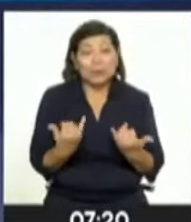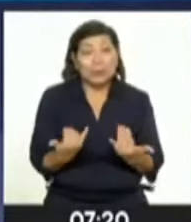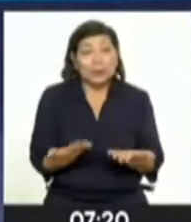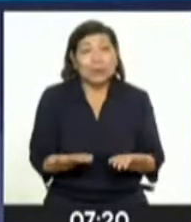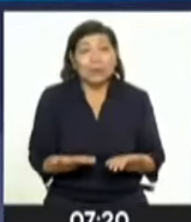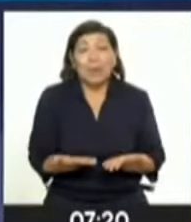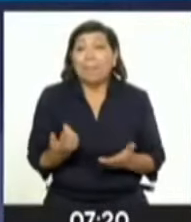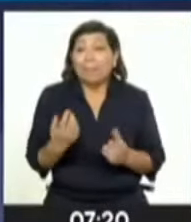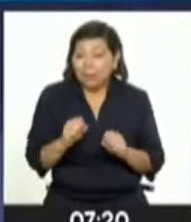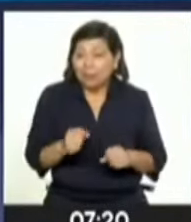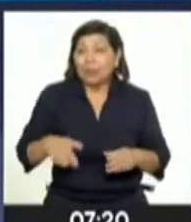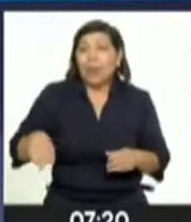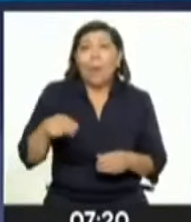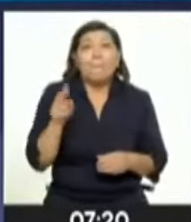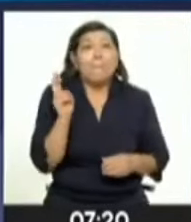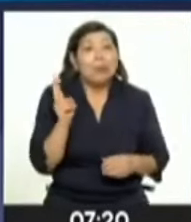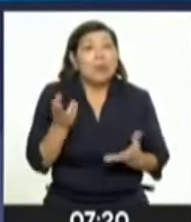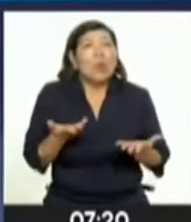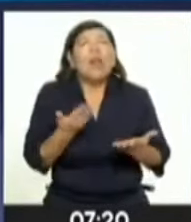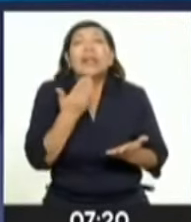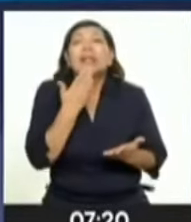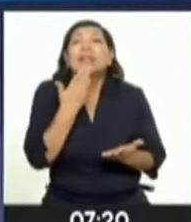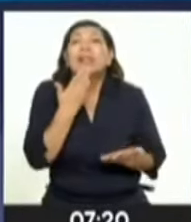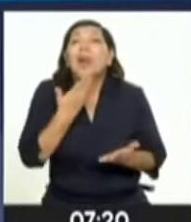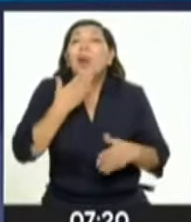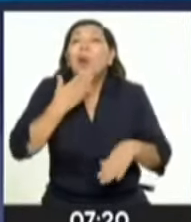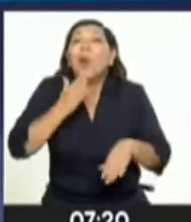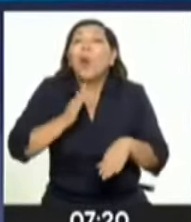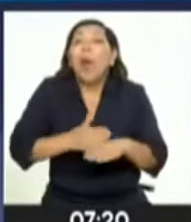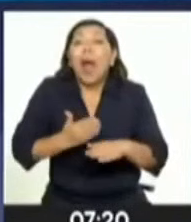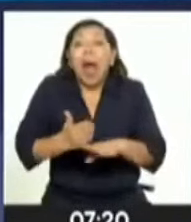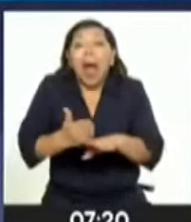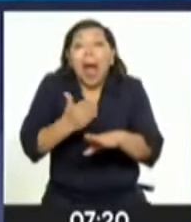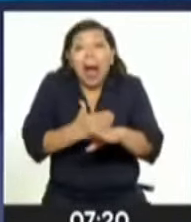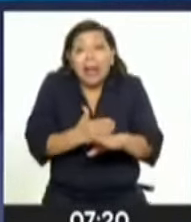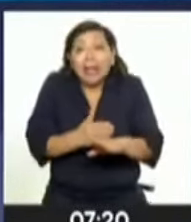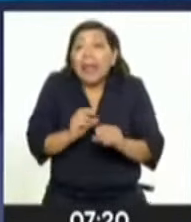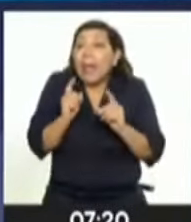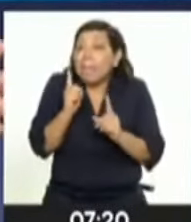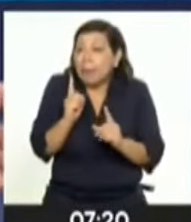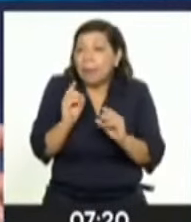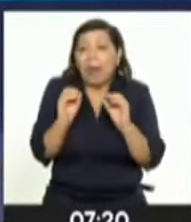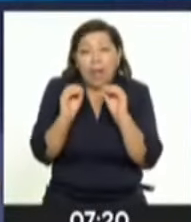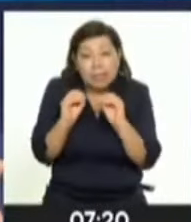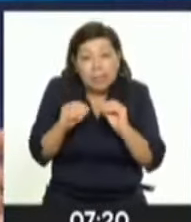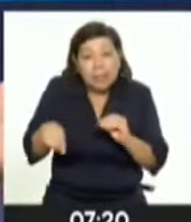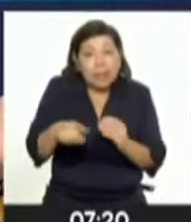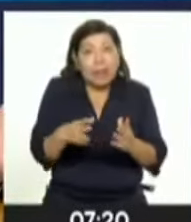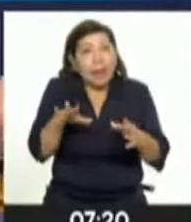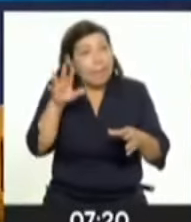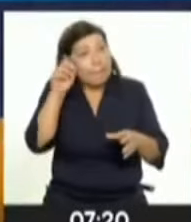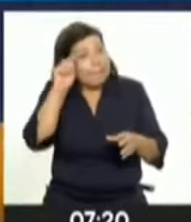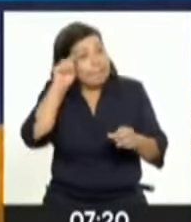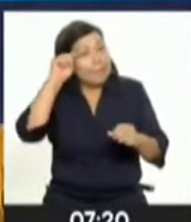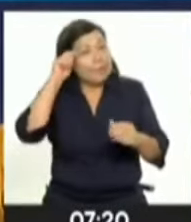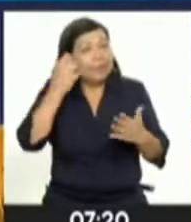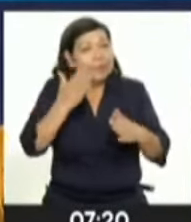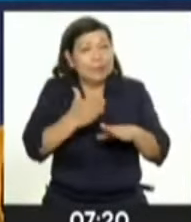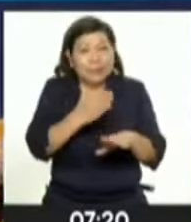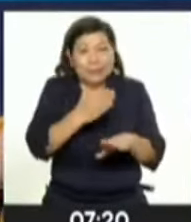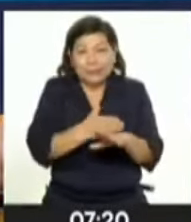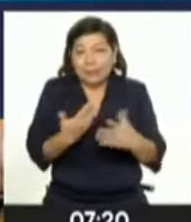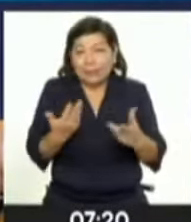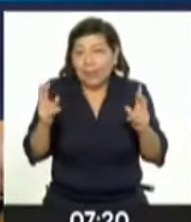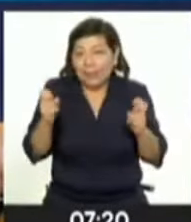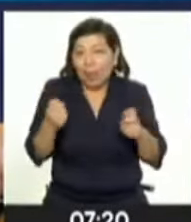como lo voy a decir, para que nuestros docentes puedan identificar también los casos antes que sucedan. Ahora, mediciones tenemos que hacer, recién estamos